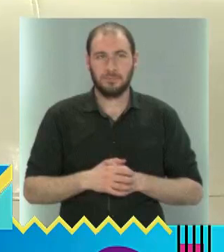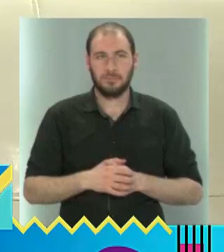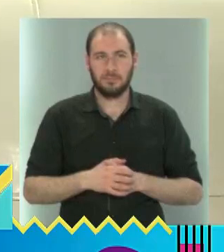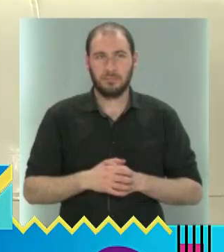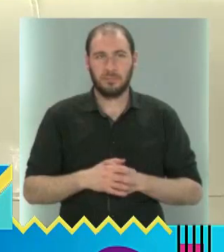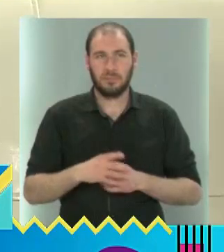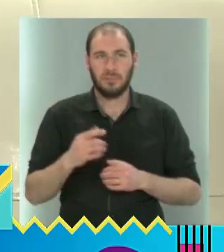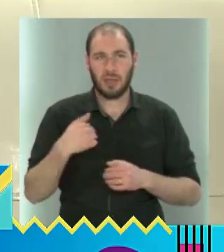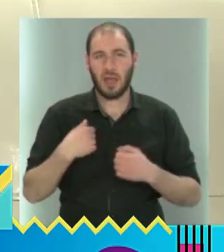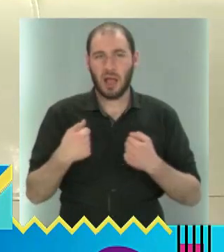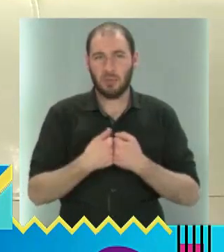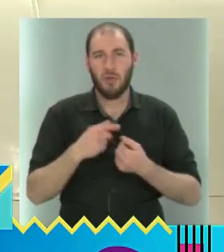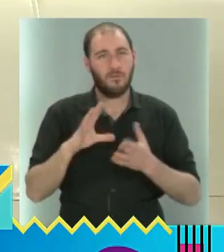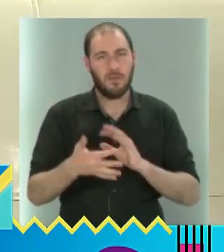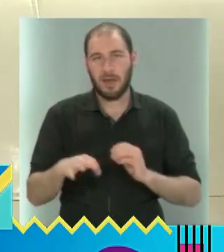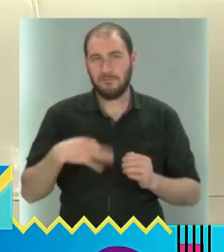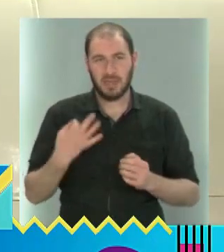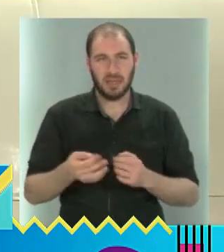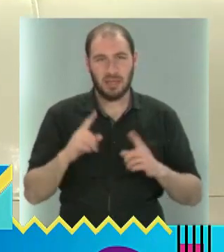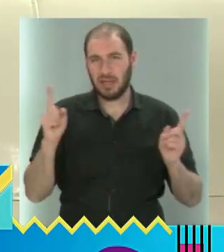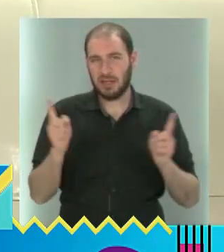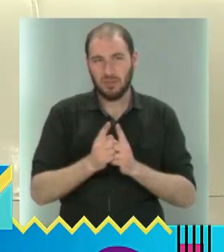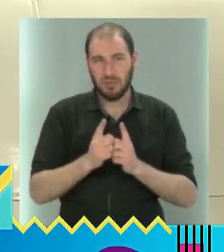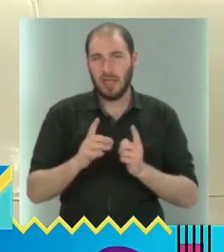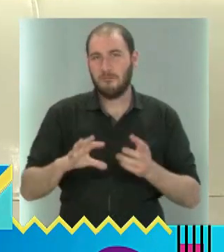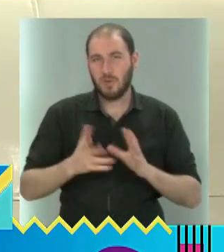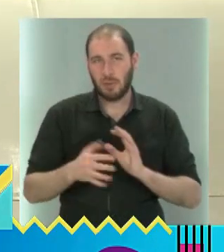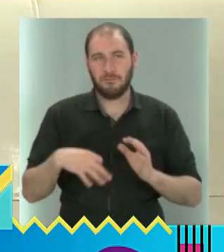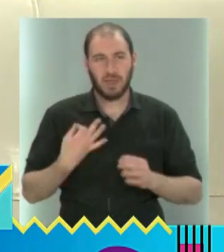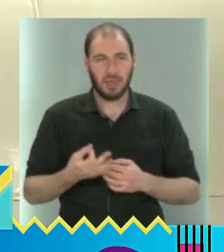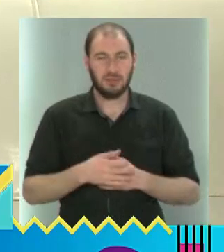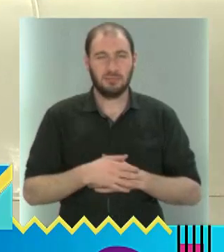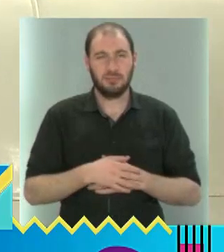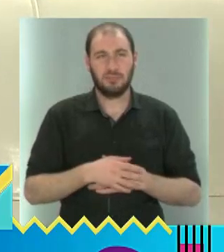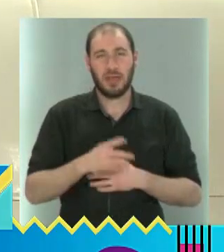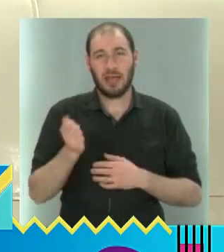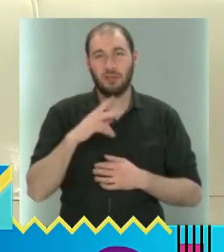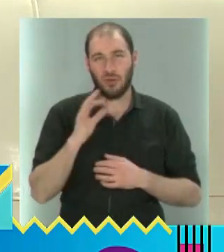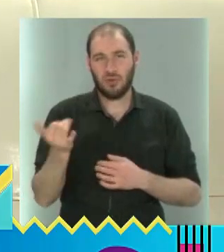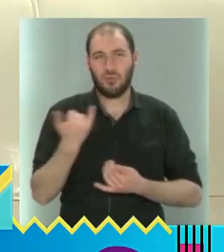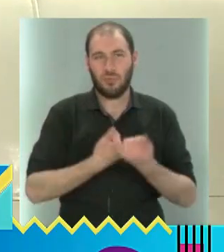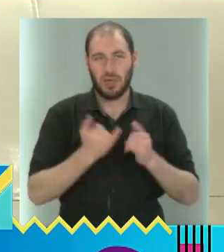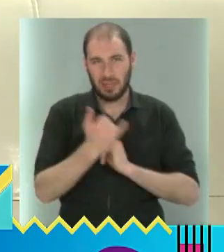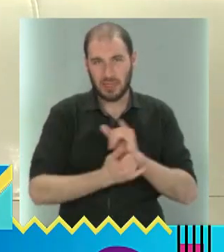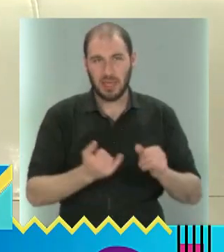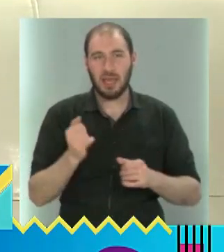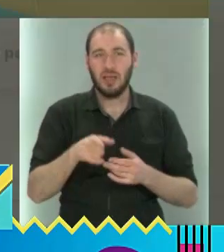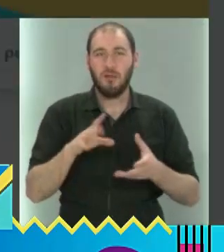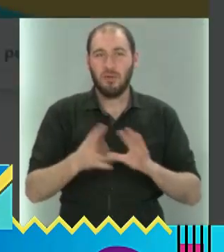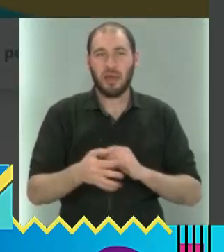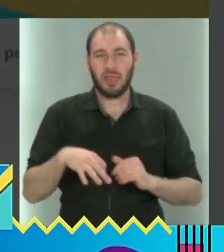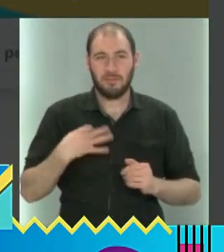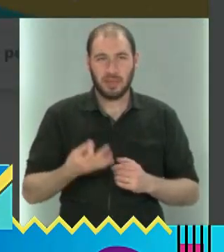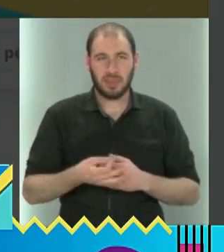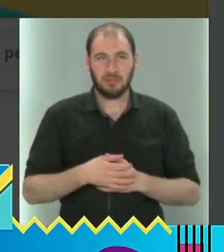Seguro que vamos a coincidir que es un estilo de vida. Si hay que resumirlo mucho, estilo de vida. Bien, Antonella entonces dice que es un estilo de